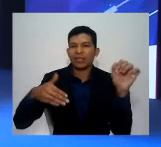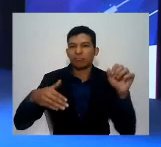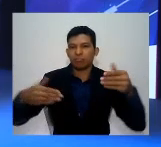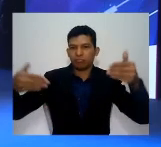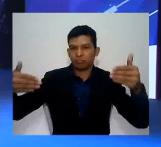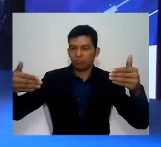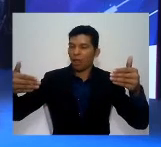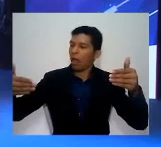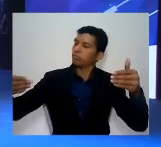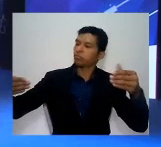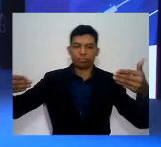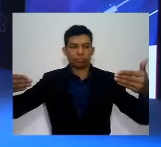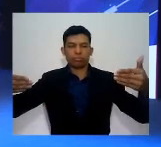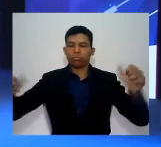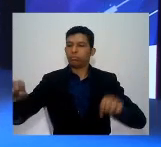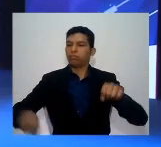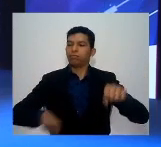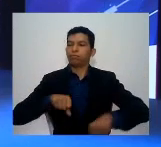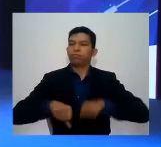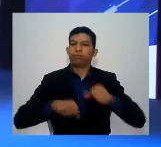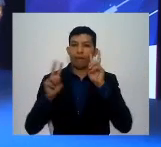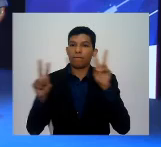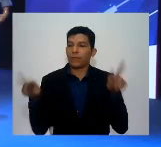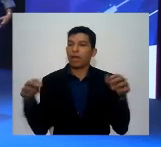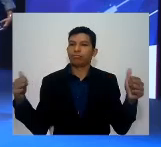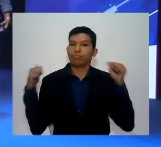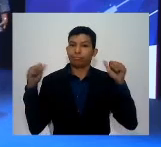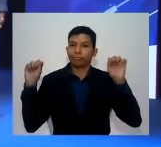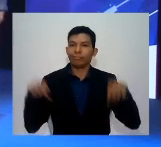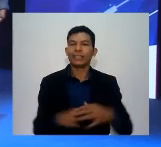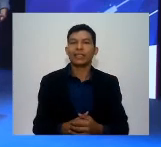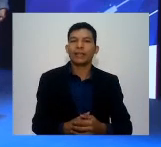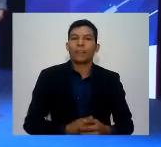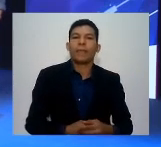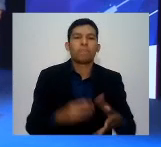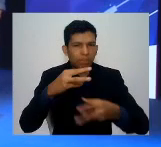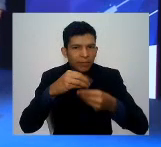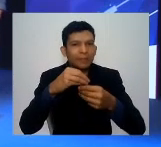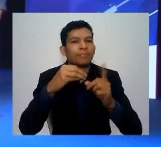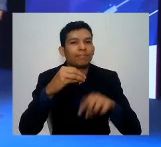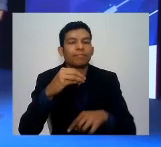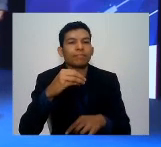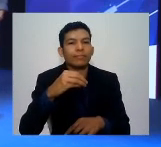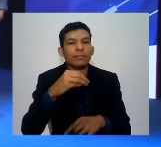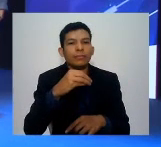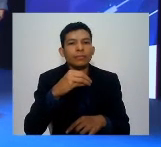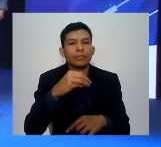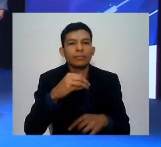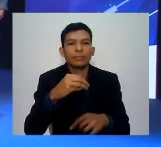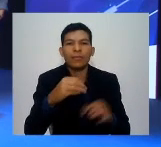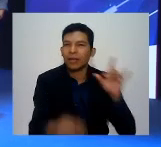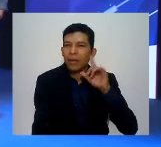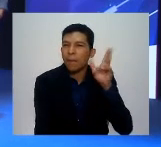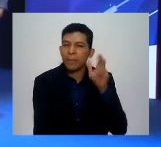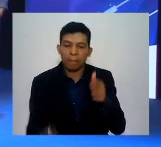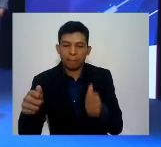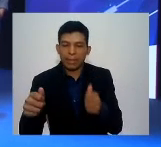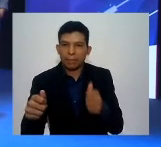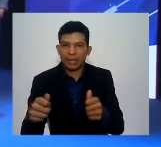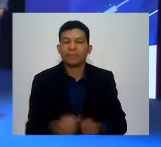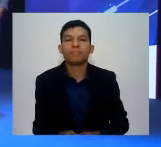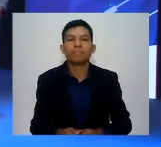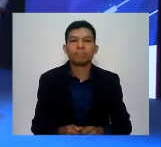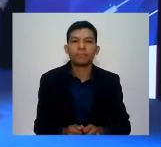creado entonces la ropa de compresión. Esa ropa de compresión nos ayuda a mantener esa circulación de una manera